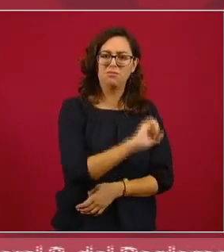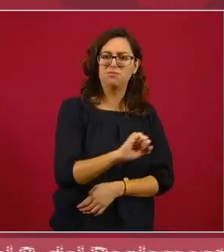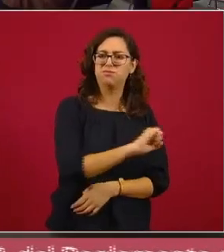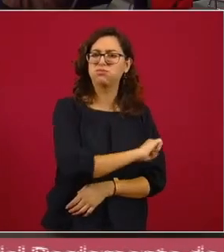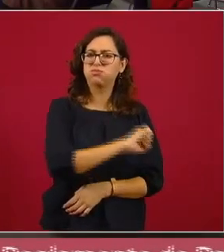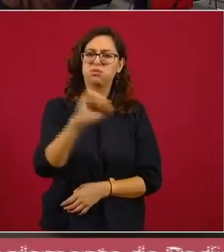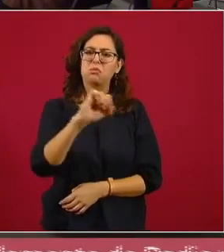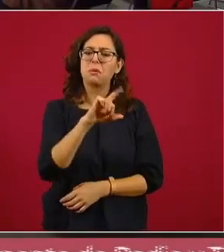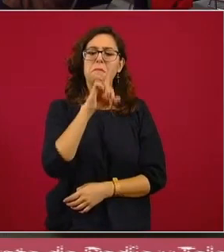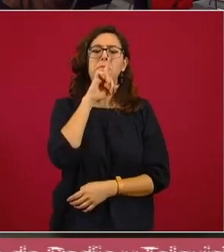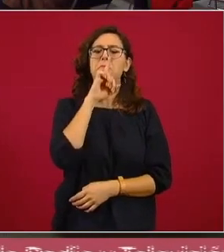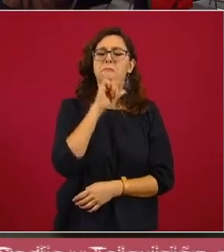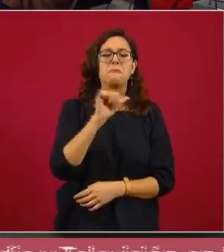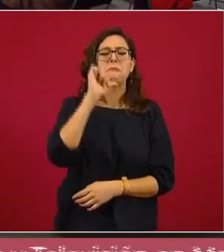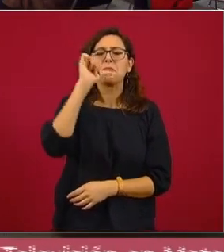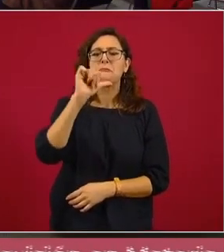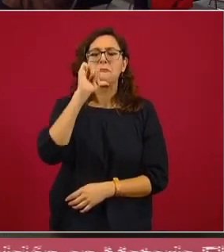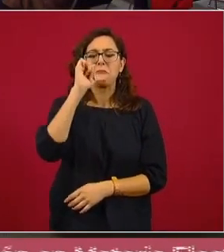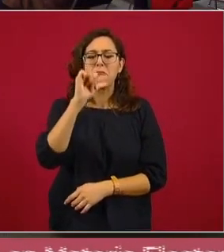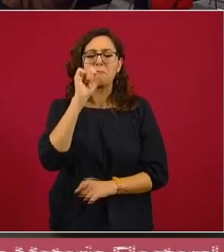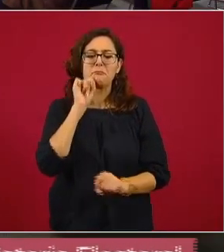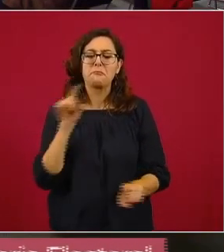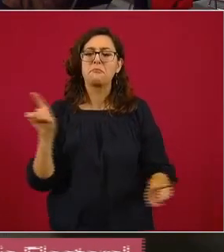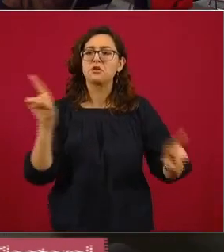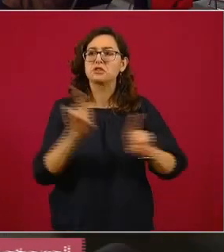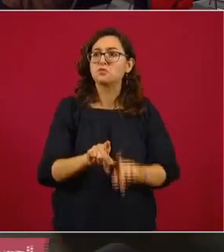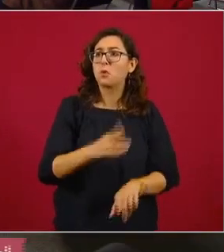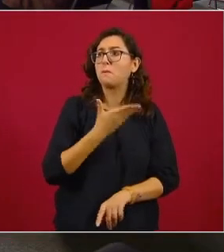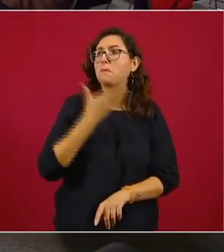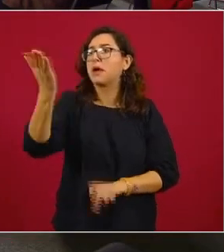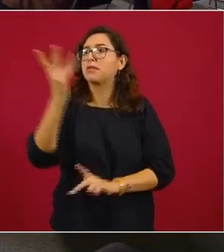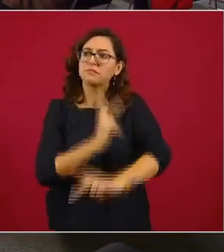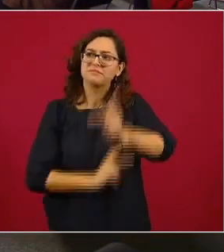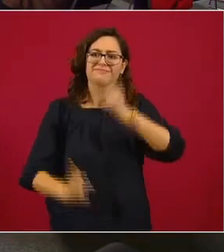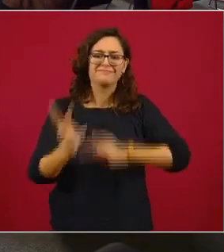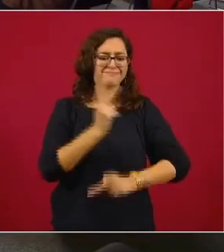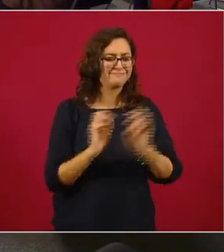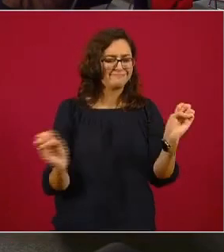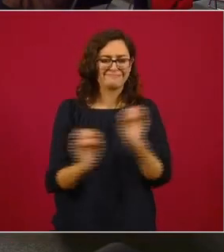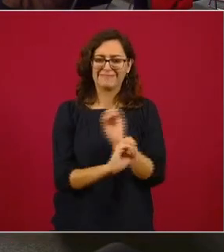sin necesidad de endeudar al país.